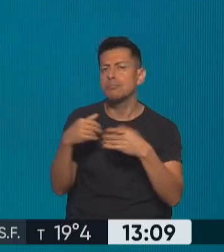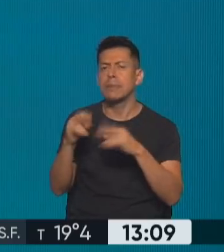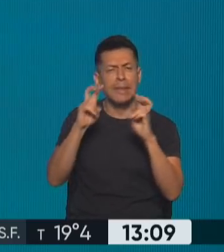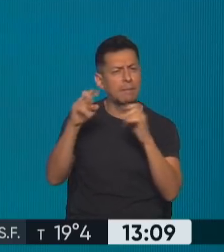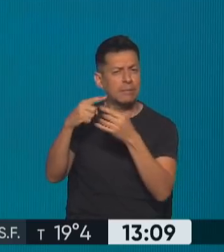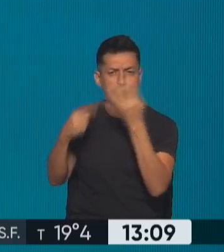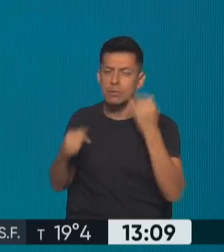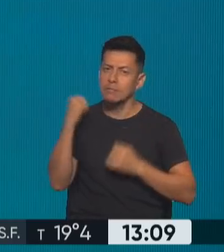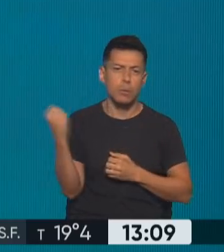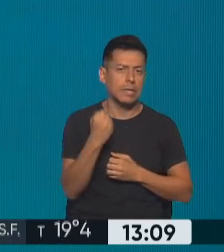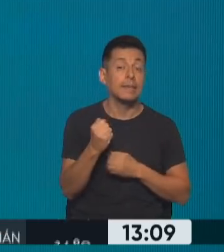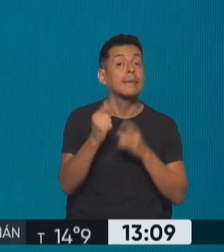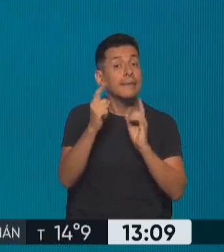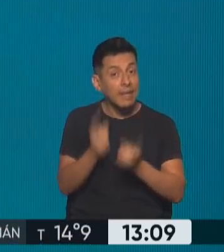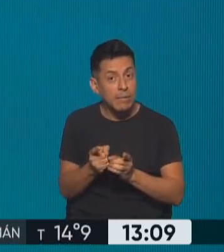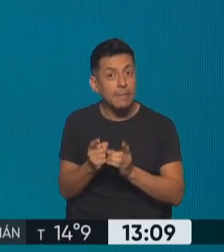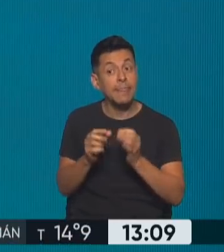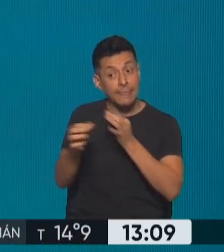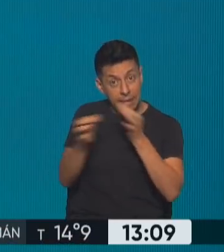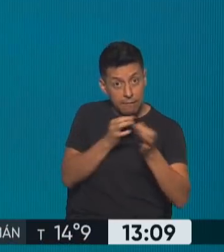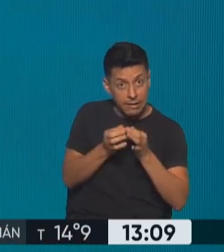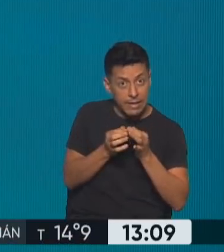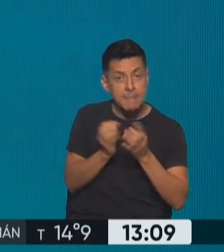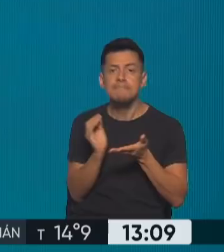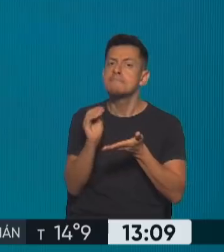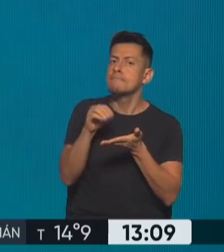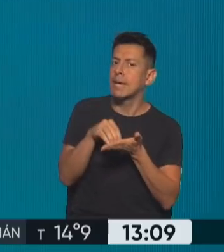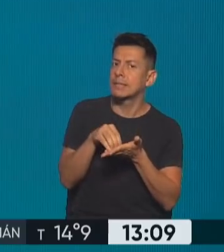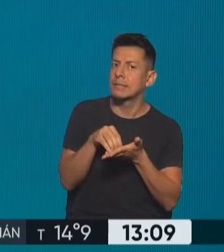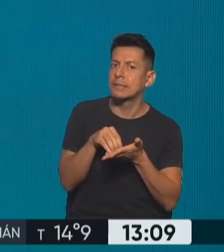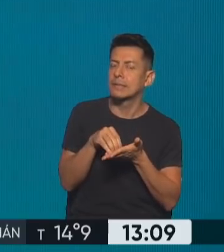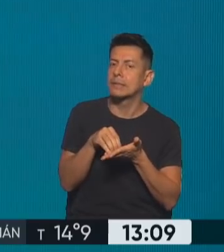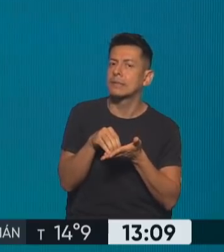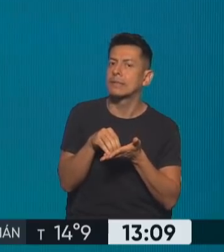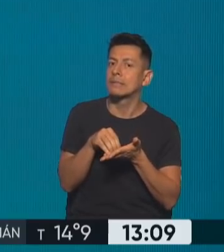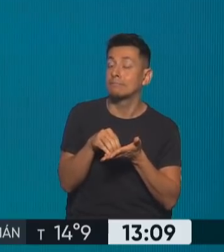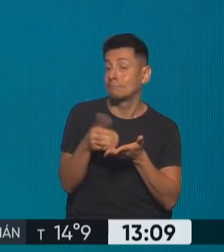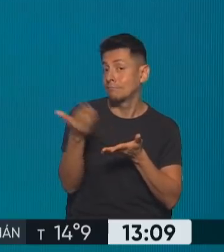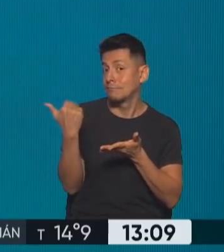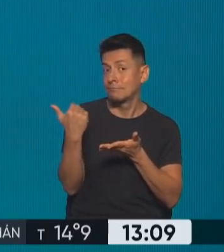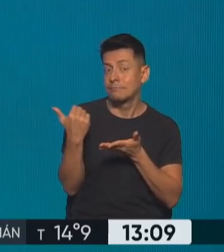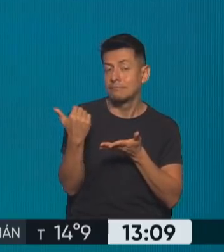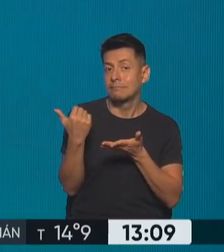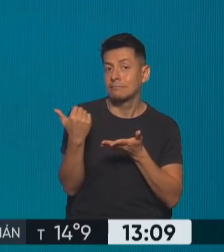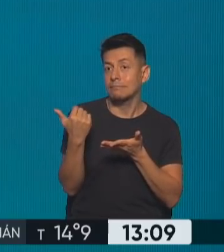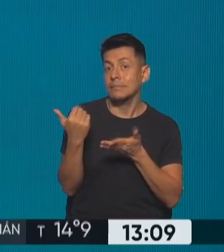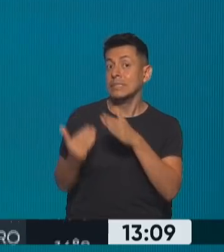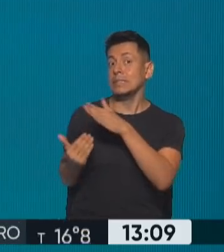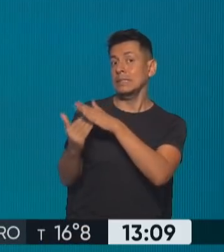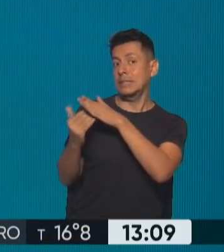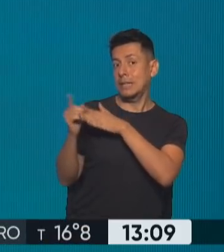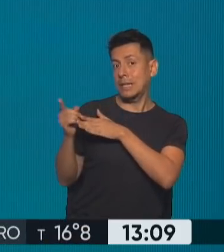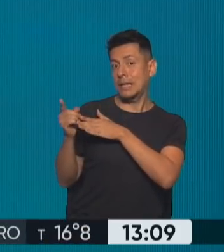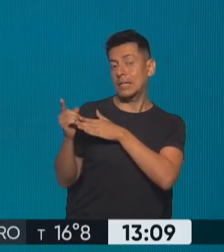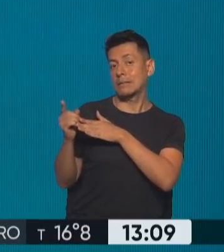cuestiones, pero además del debate podamos pasar, como decía un líder que